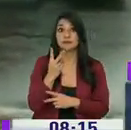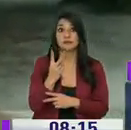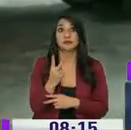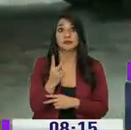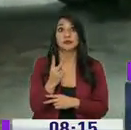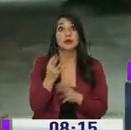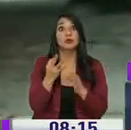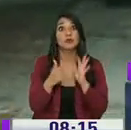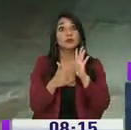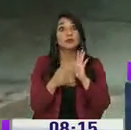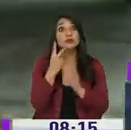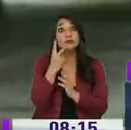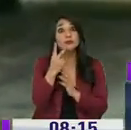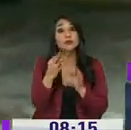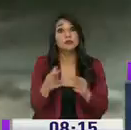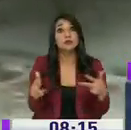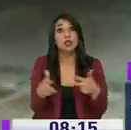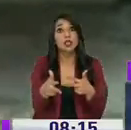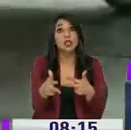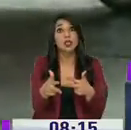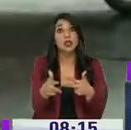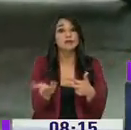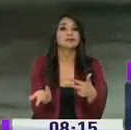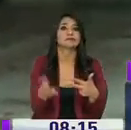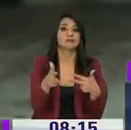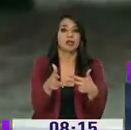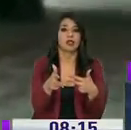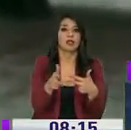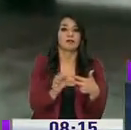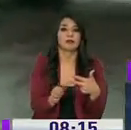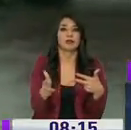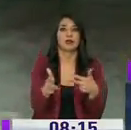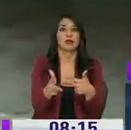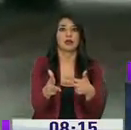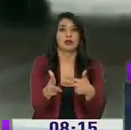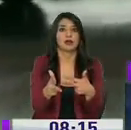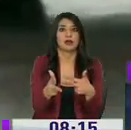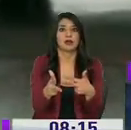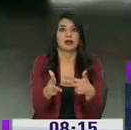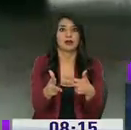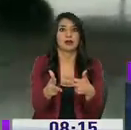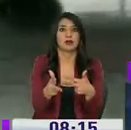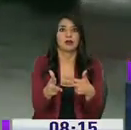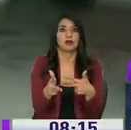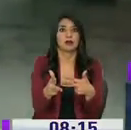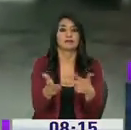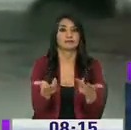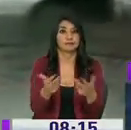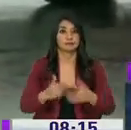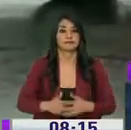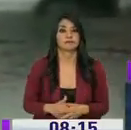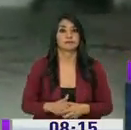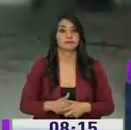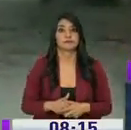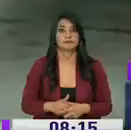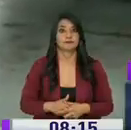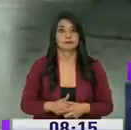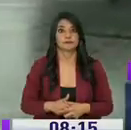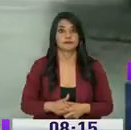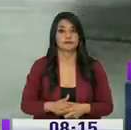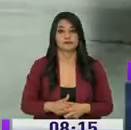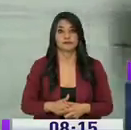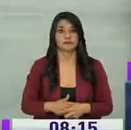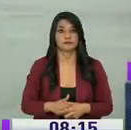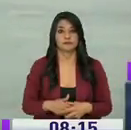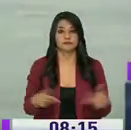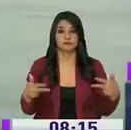las imágenes vamos a ver cómo se quedan. Miren cómo todo el tiempo pitan y se quedan a distancias muy, muy pequeñas porque ni siquiera nadie sabe cuál